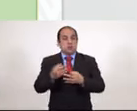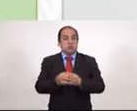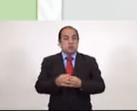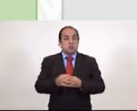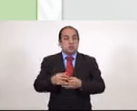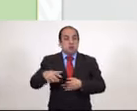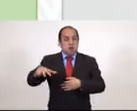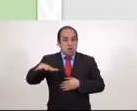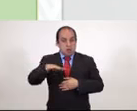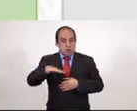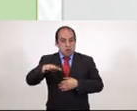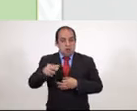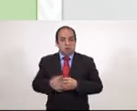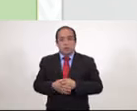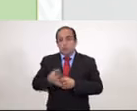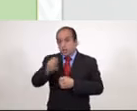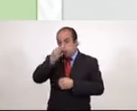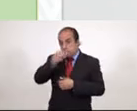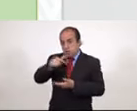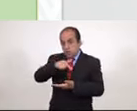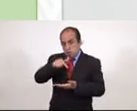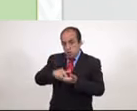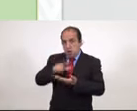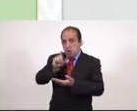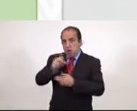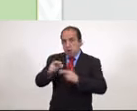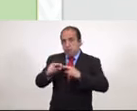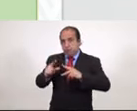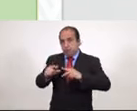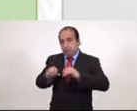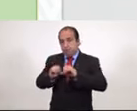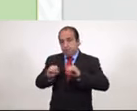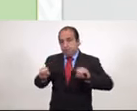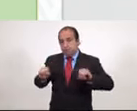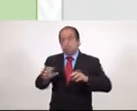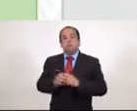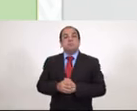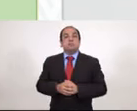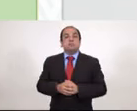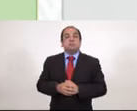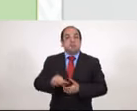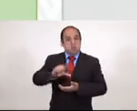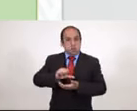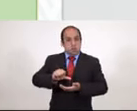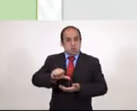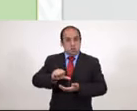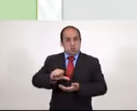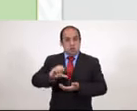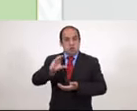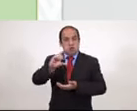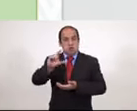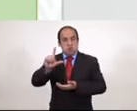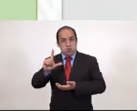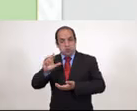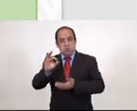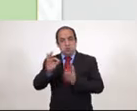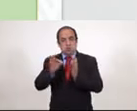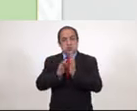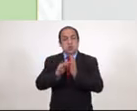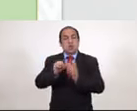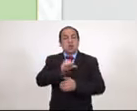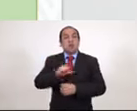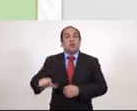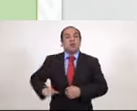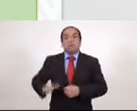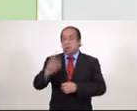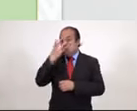en la cercanía del punto de fuga, en las colonias de la alcaldía Coyoacán